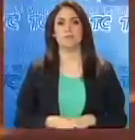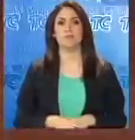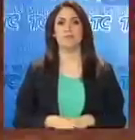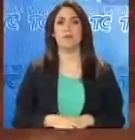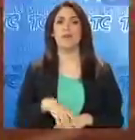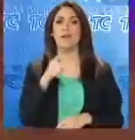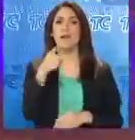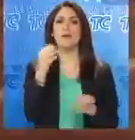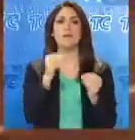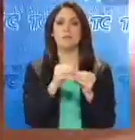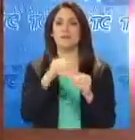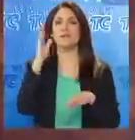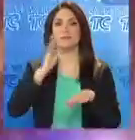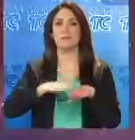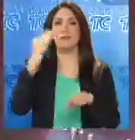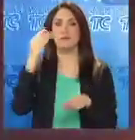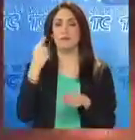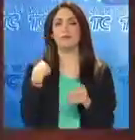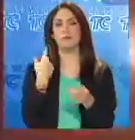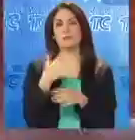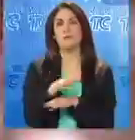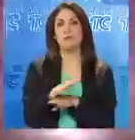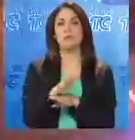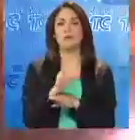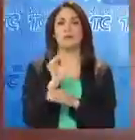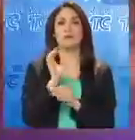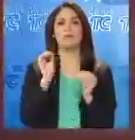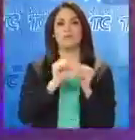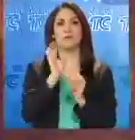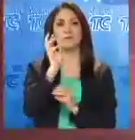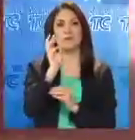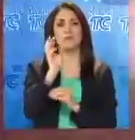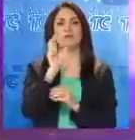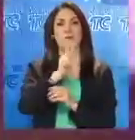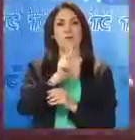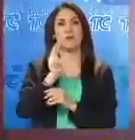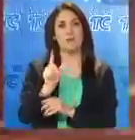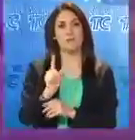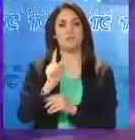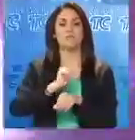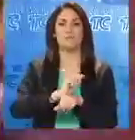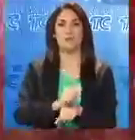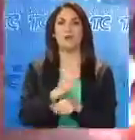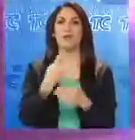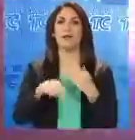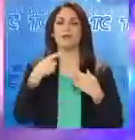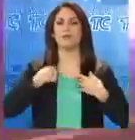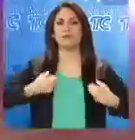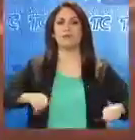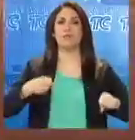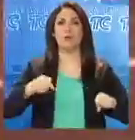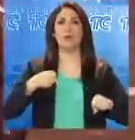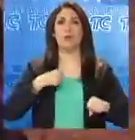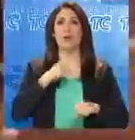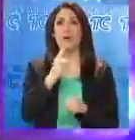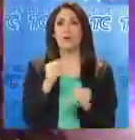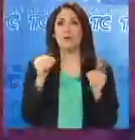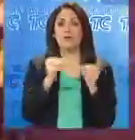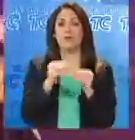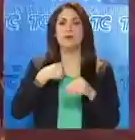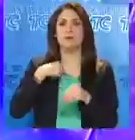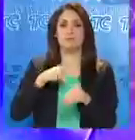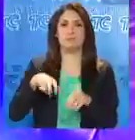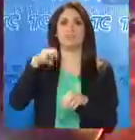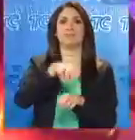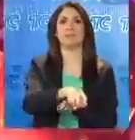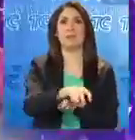El incidente más grave se produjo aproximadamente a las 18:30, cuando un policía motorizado pasó por encima de uno de los